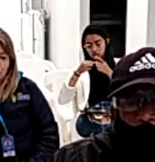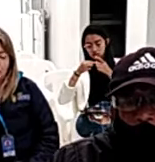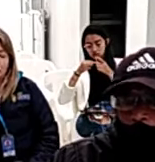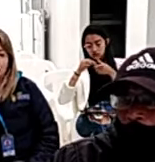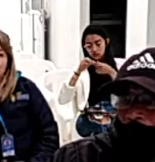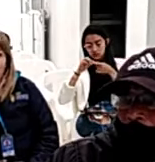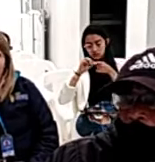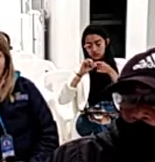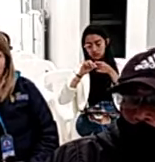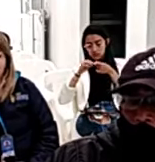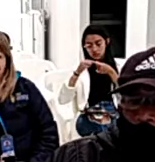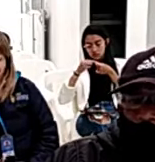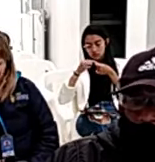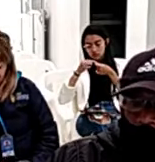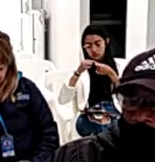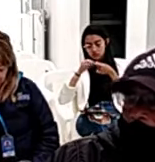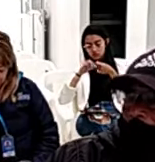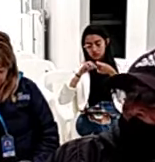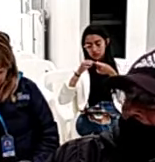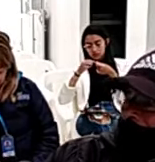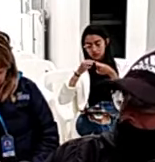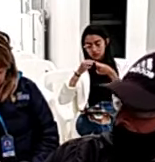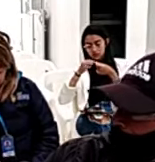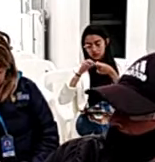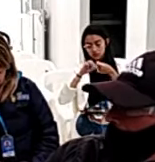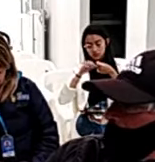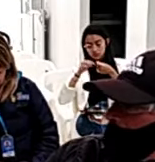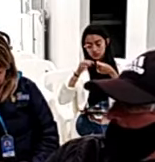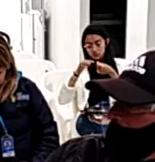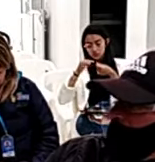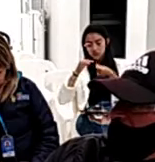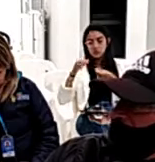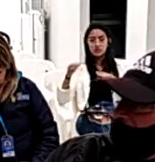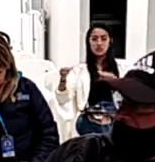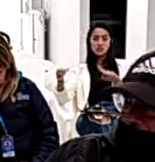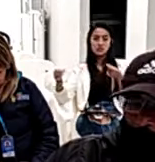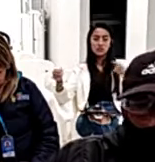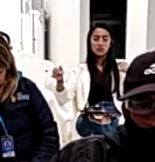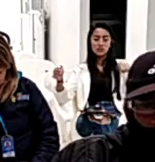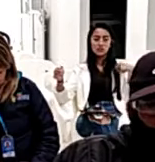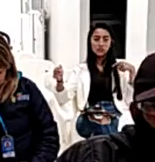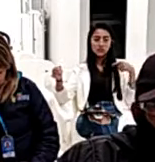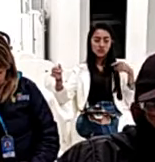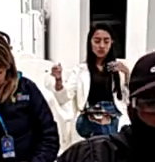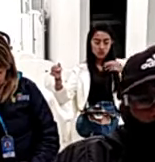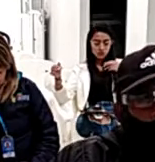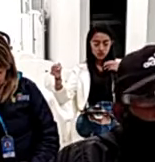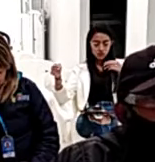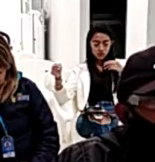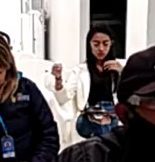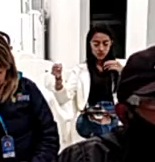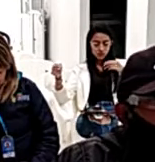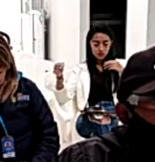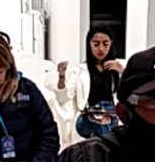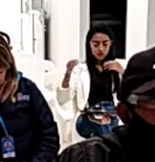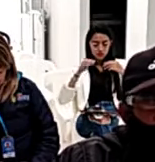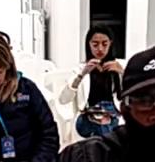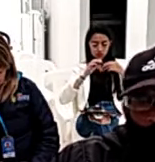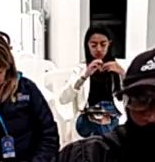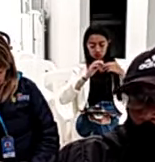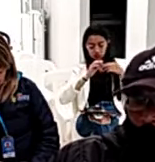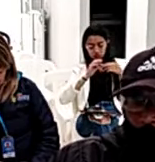contador de lo que va a ser la Casa de la Cultura. Pasé yo, estaba ese día y al otro día ya no estaba. Inmediatamente